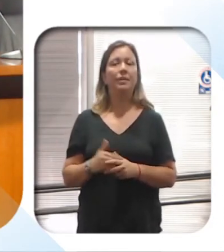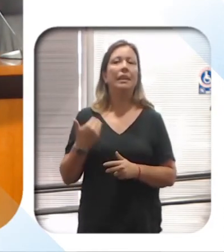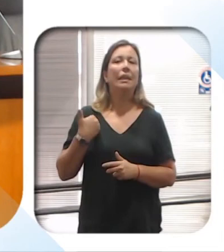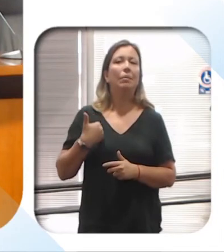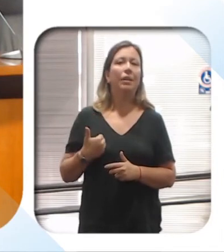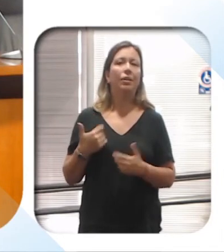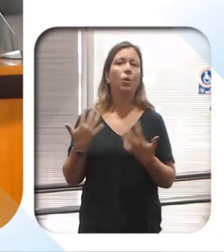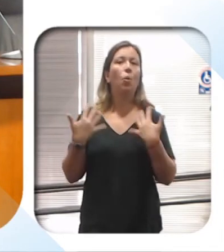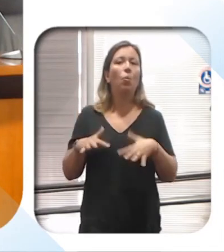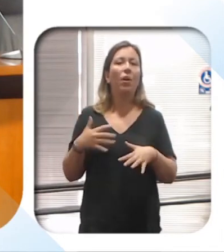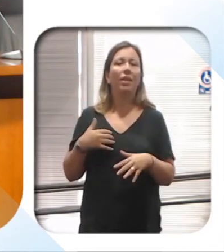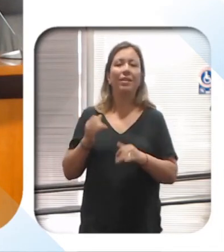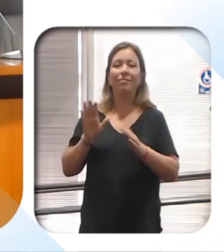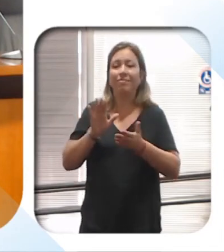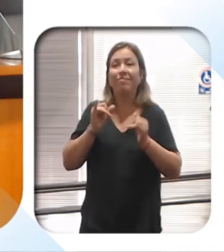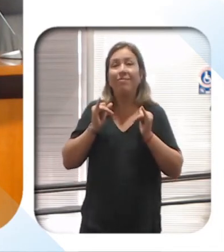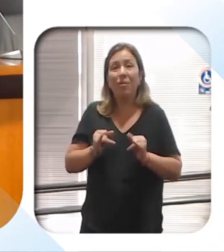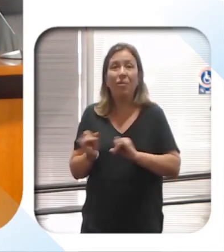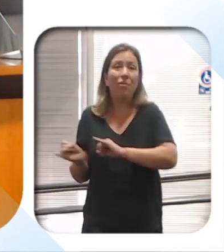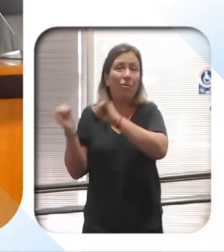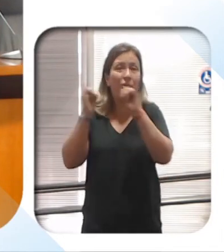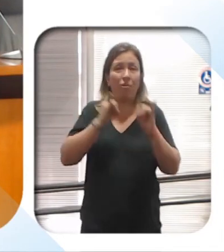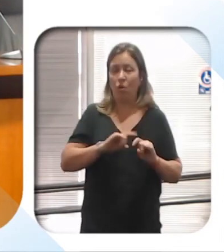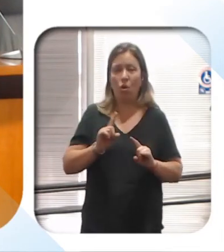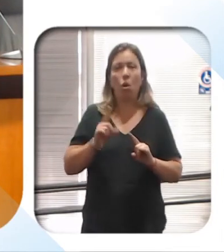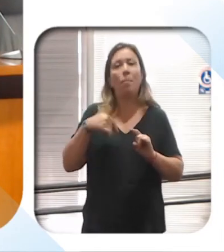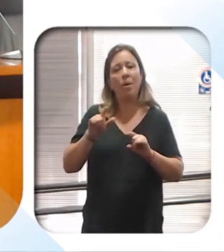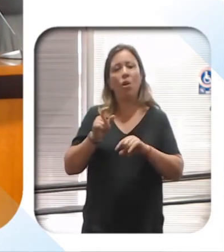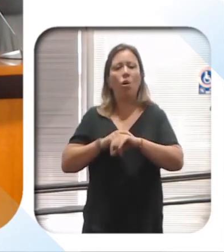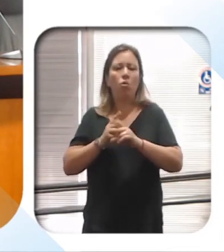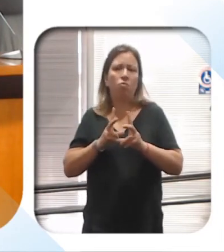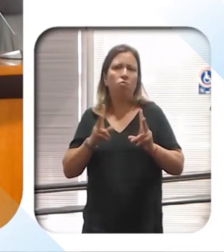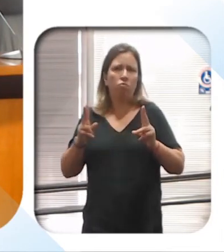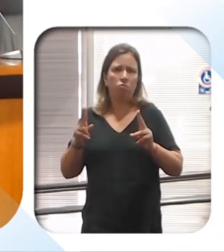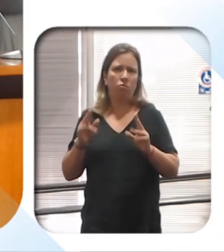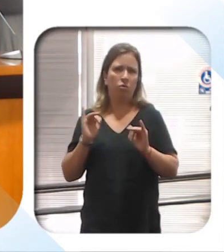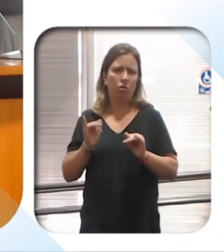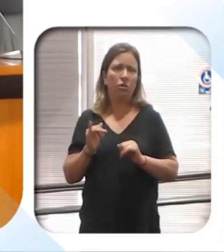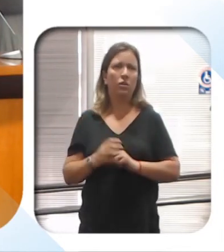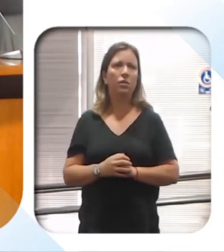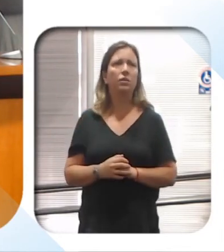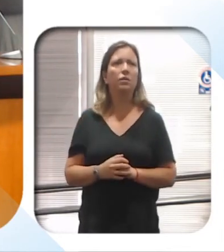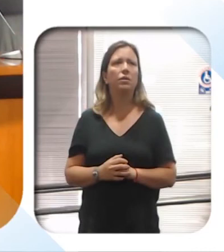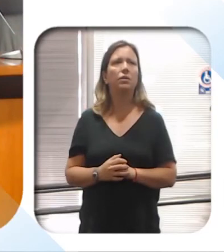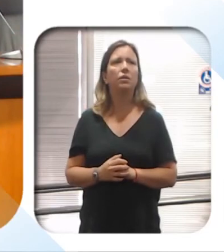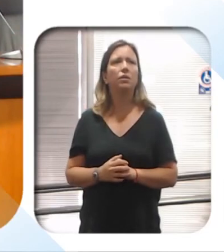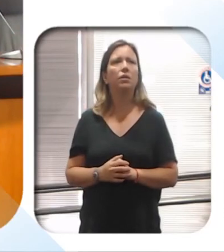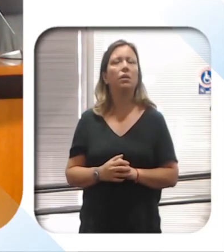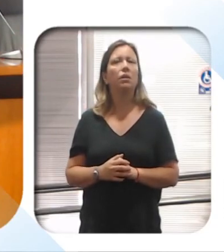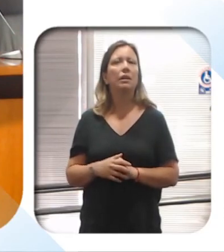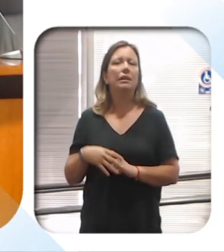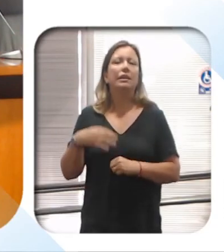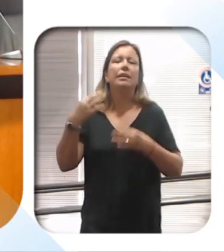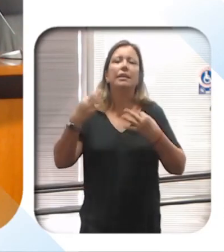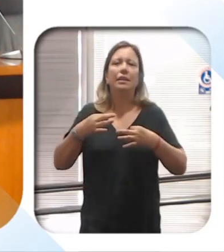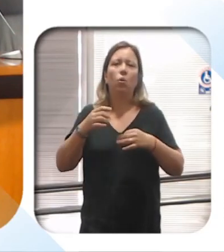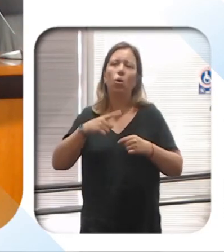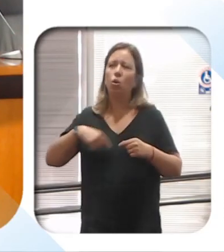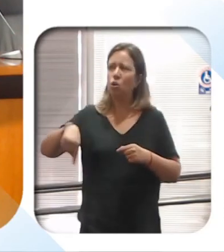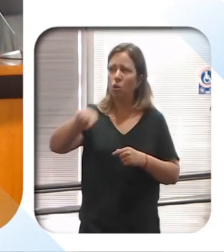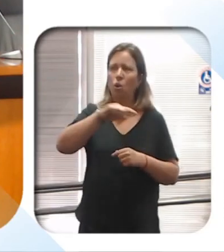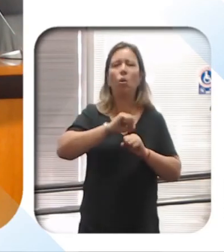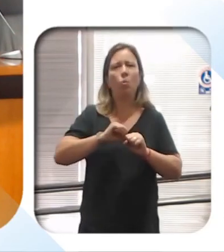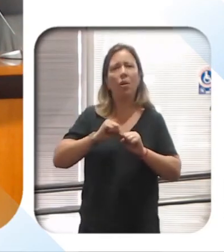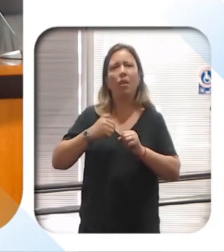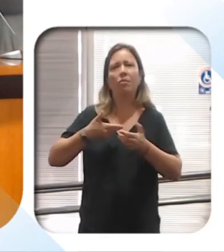Lamentablemente no me voy a poder quedar toda la jornada, pero voy a estar la mayor parte del tiempo que pueda, y estoy segura que entre todos